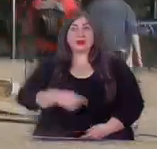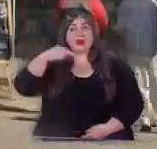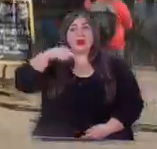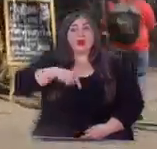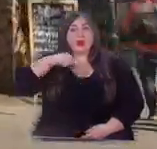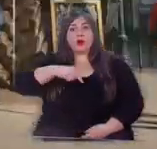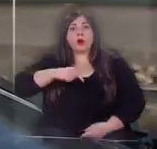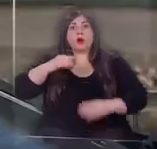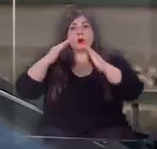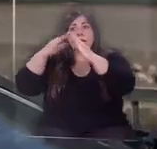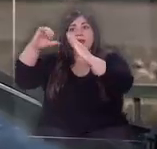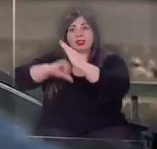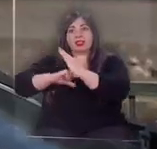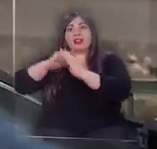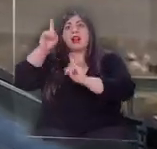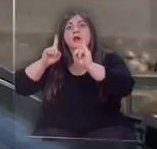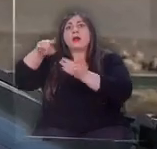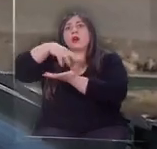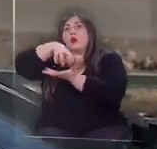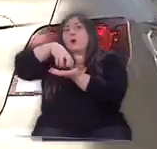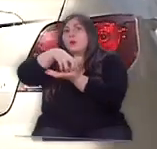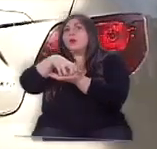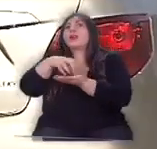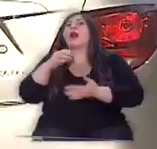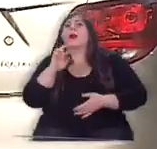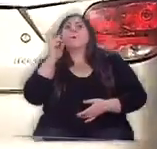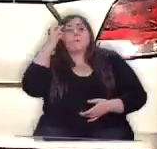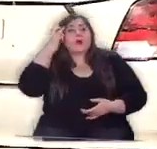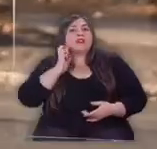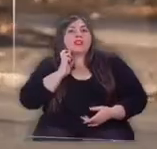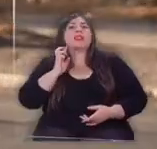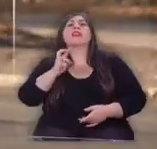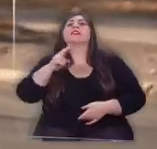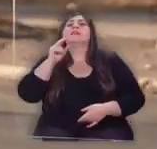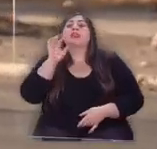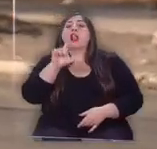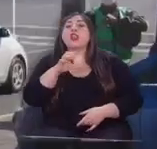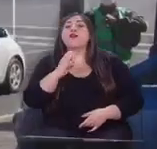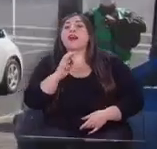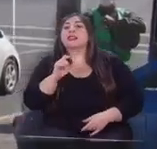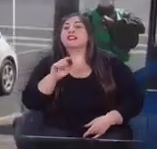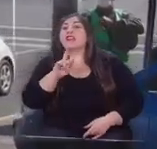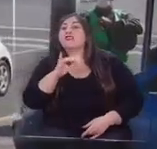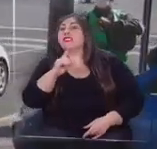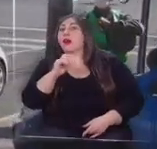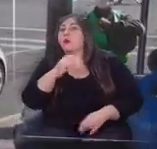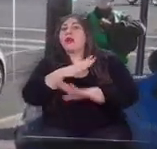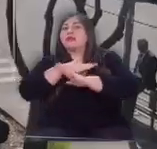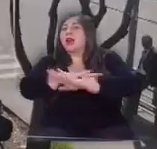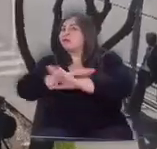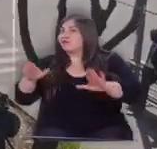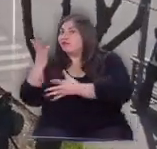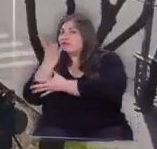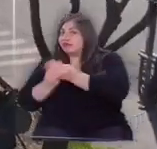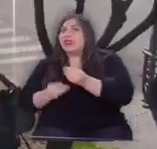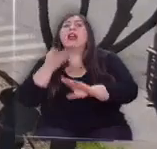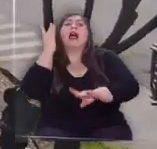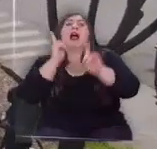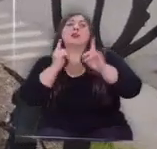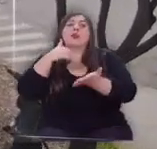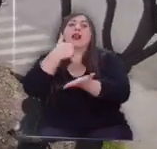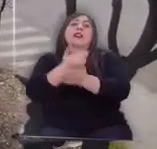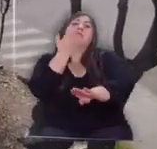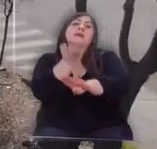Hoy se levantó la cuarentena en las comunas de Providencia, Lo Barnechea y Vitacura. Los alcaldes pidieron a sus residentes evitar salir de las casas